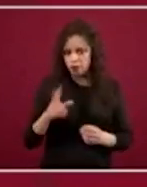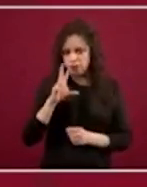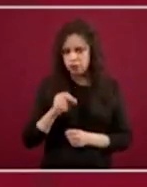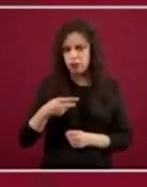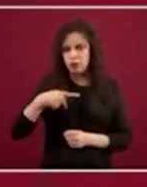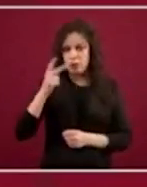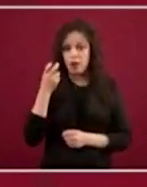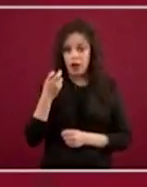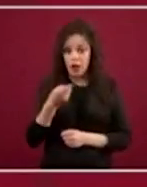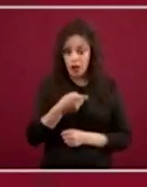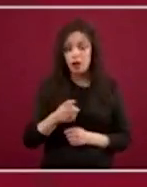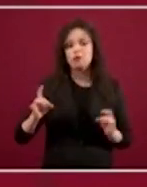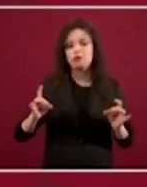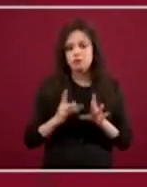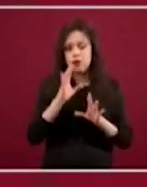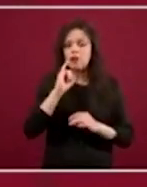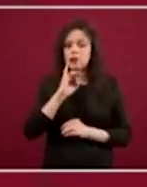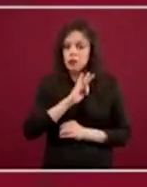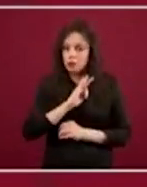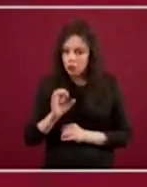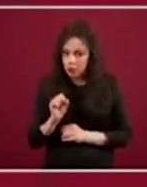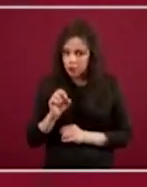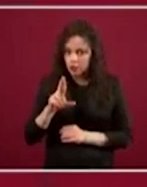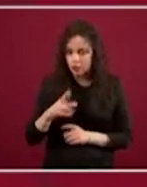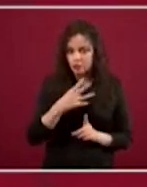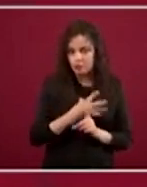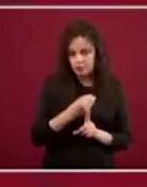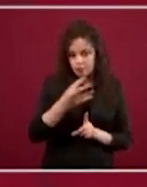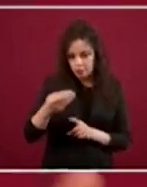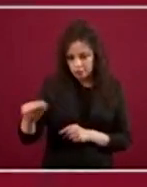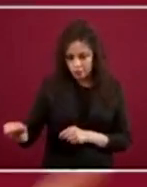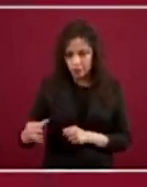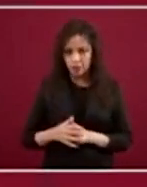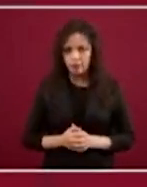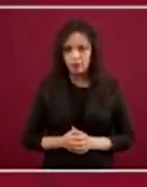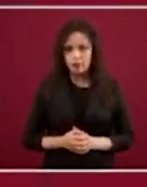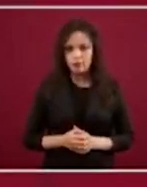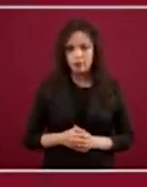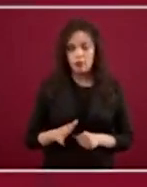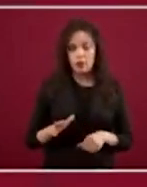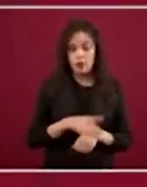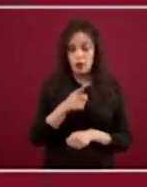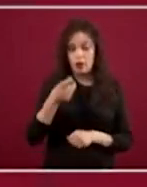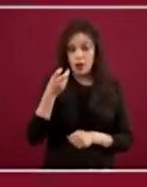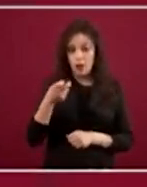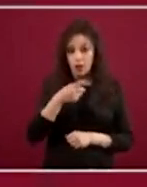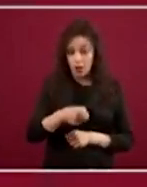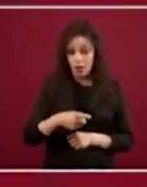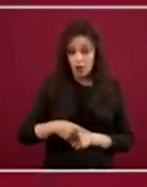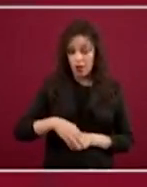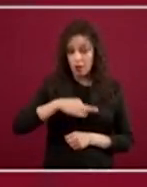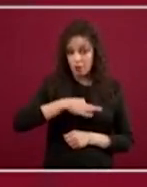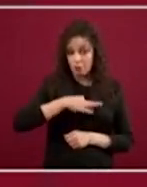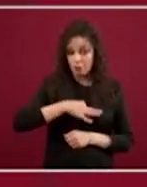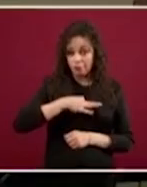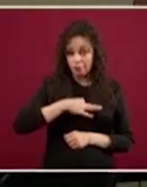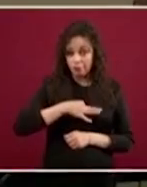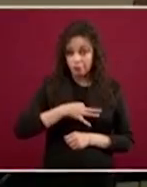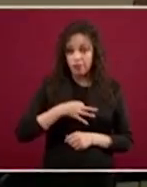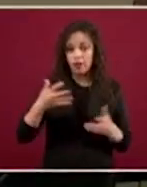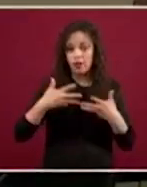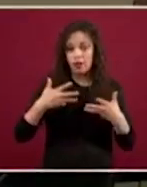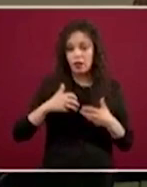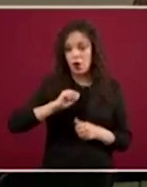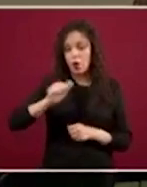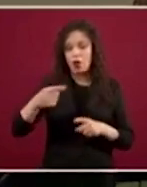reversa pudiera existir este virus recordemos es un virus o no tico originalmente estaba en las otras especies animales